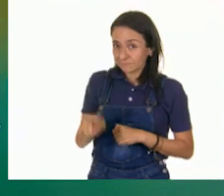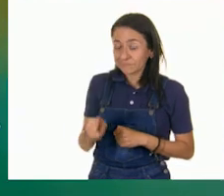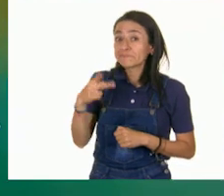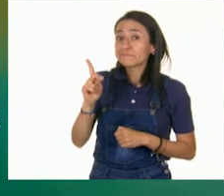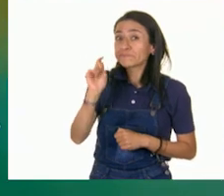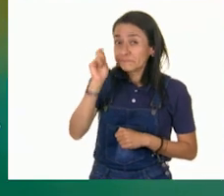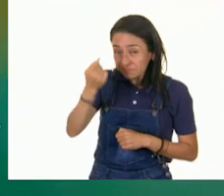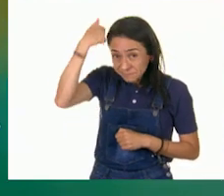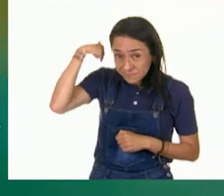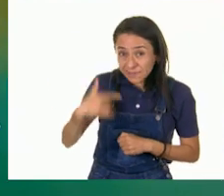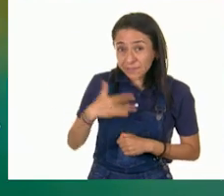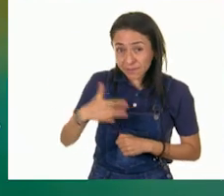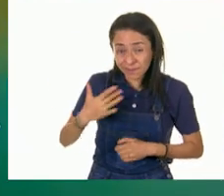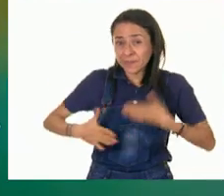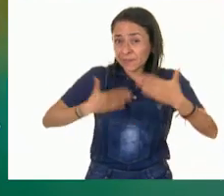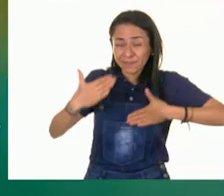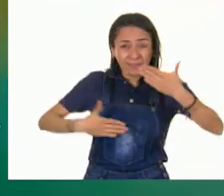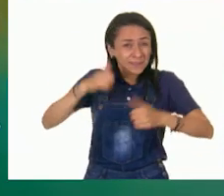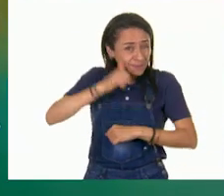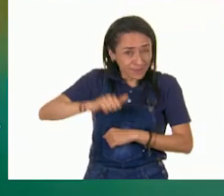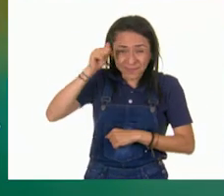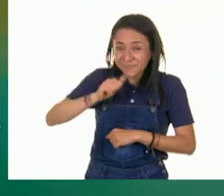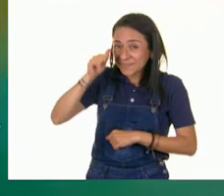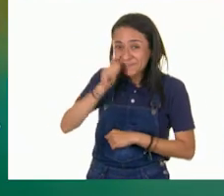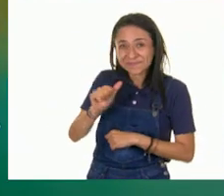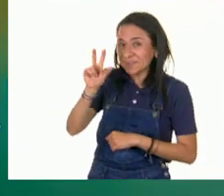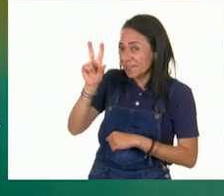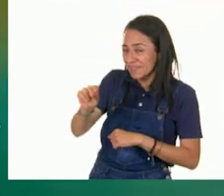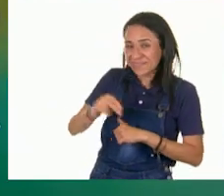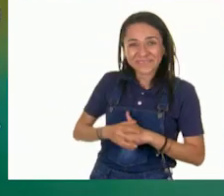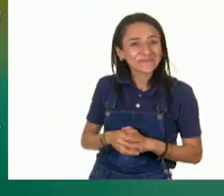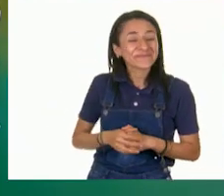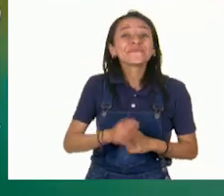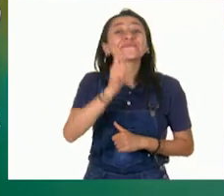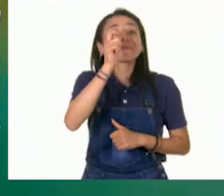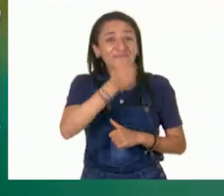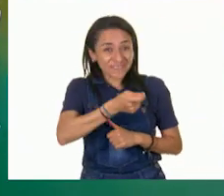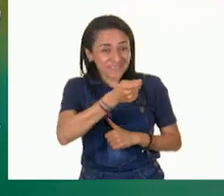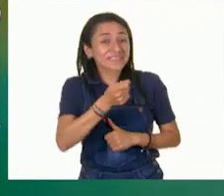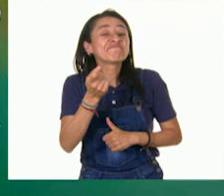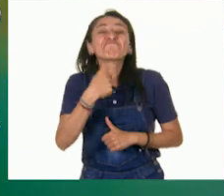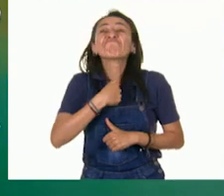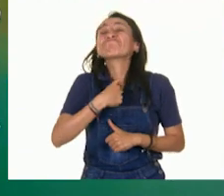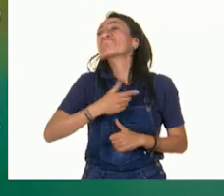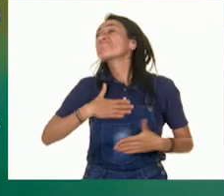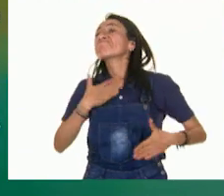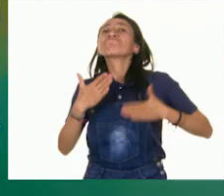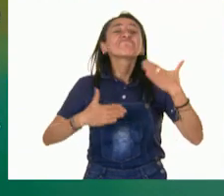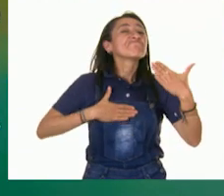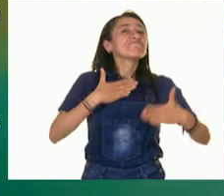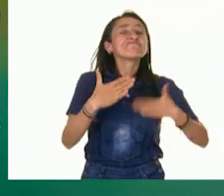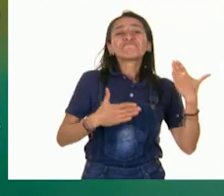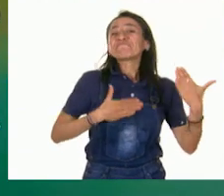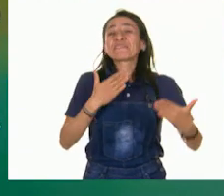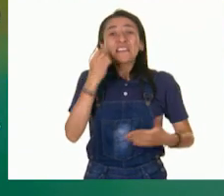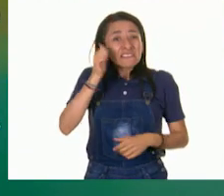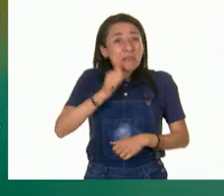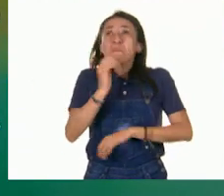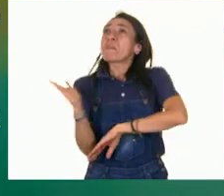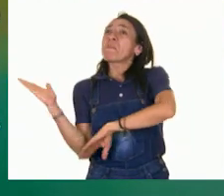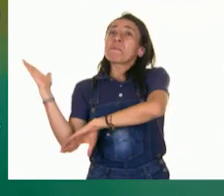estar alegres. Claro. No, porque estar alegre siempre evitaría que sintiéramos las otras emociones. Cierto. Eso es algo que tenemos que